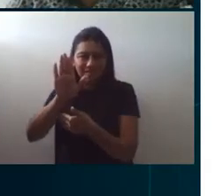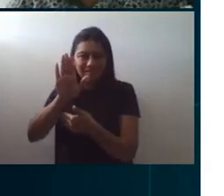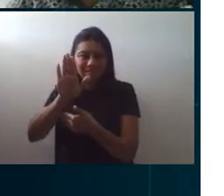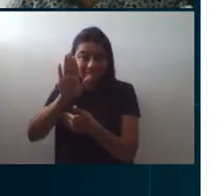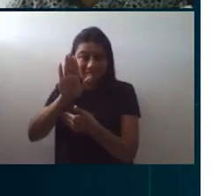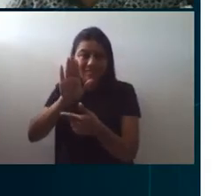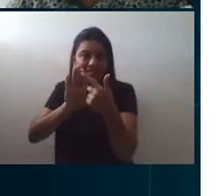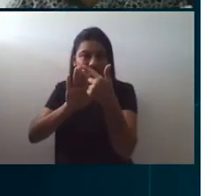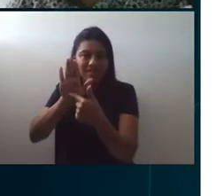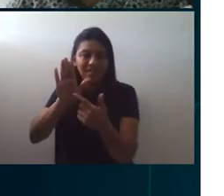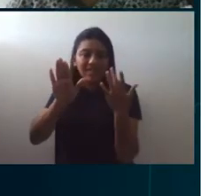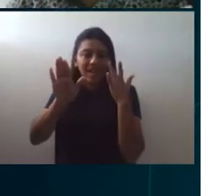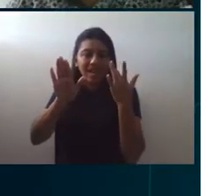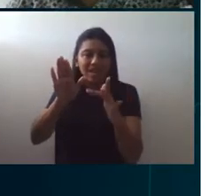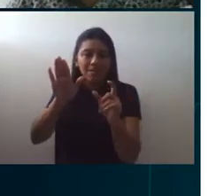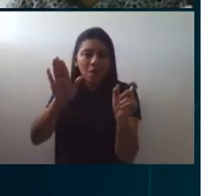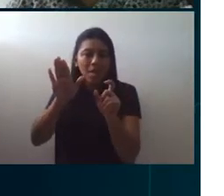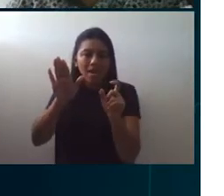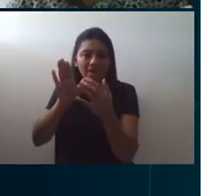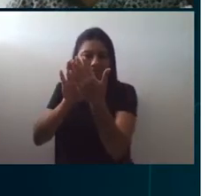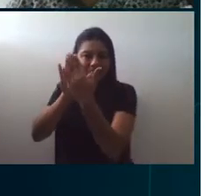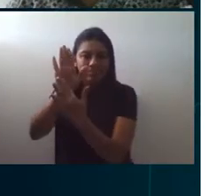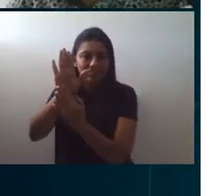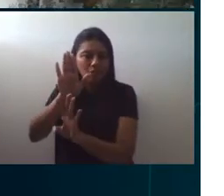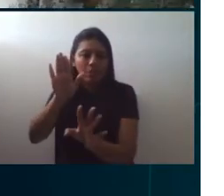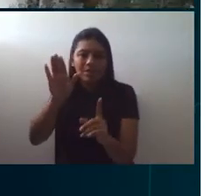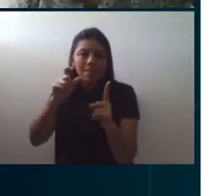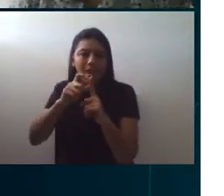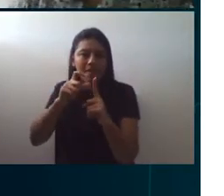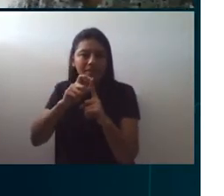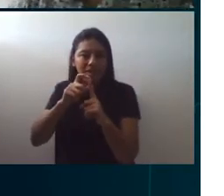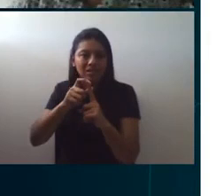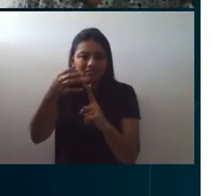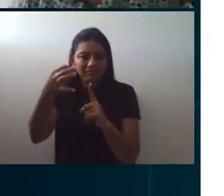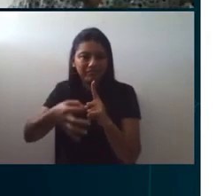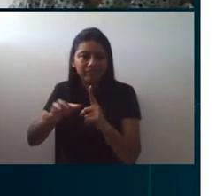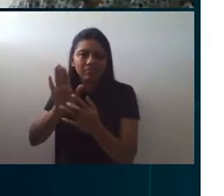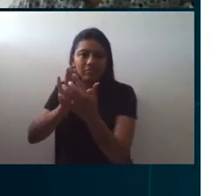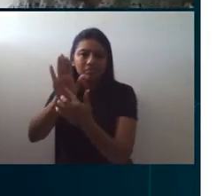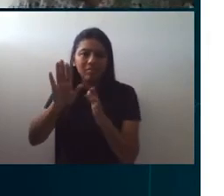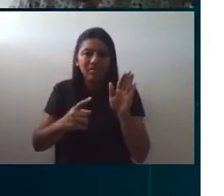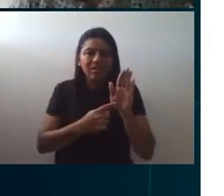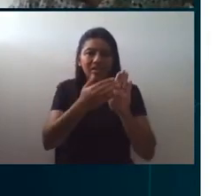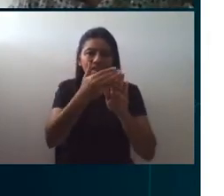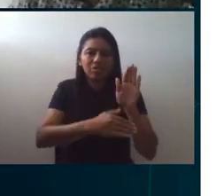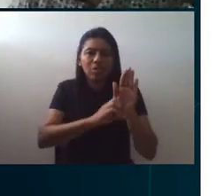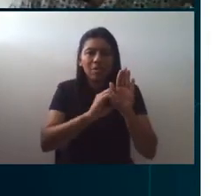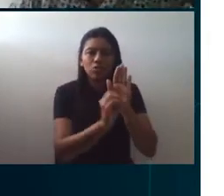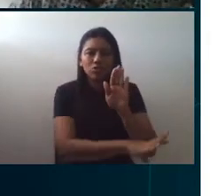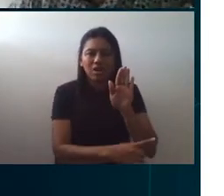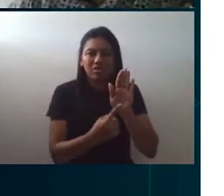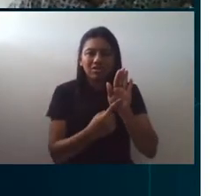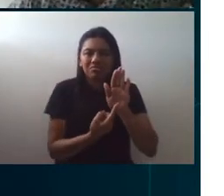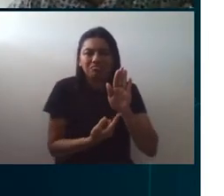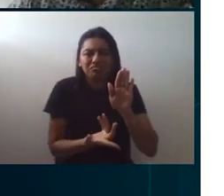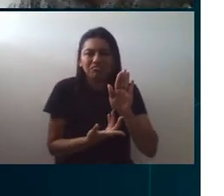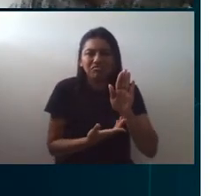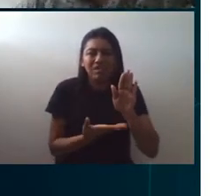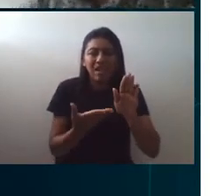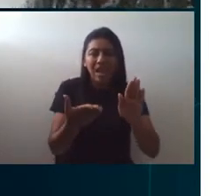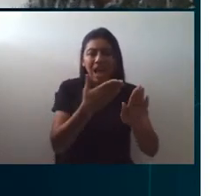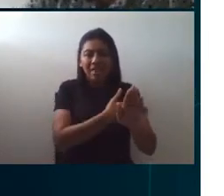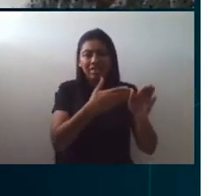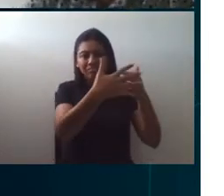análisis. Y aquí también tenemos un algoritmo pues, que también trato de hacerlo, pero no para dos n-gramas, sino para tres